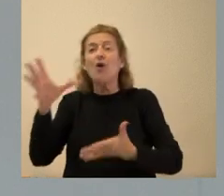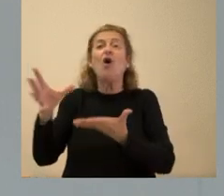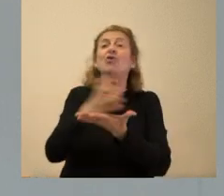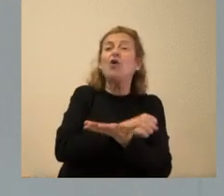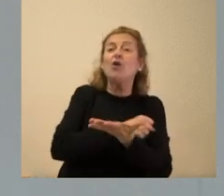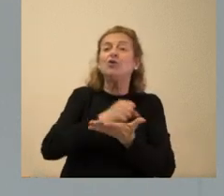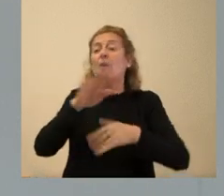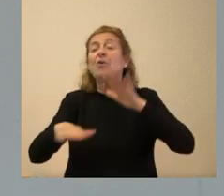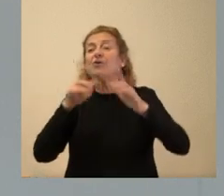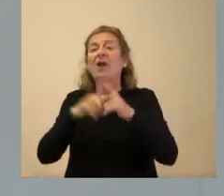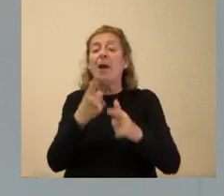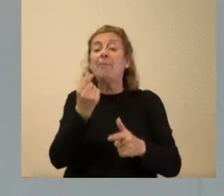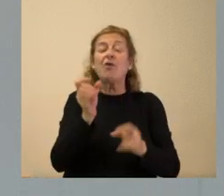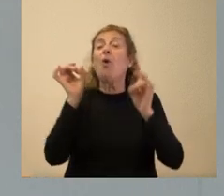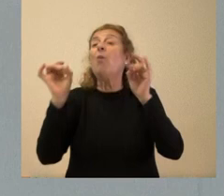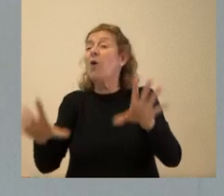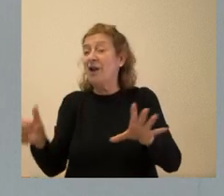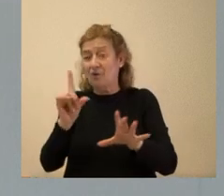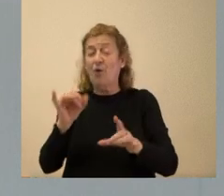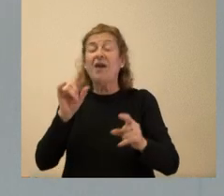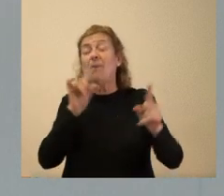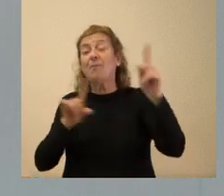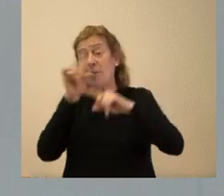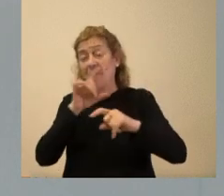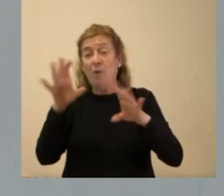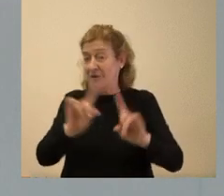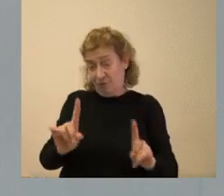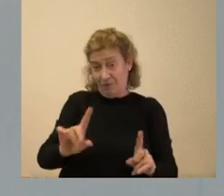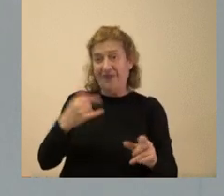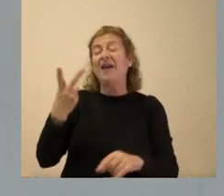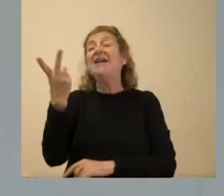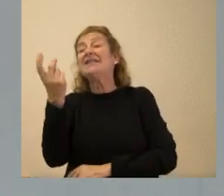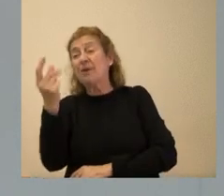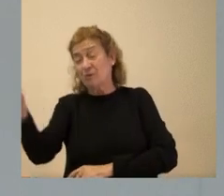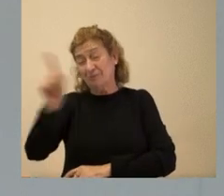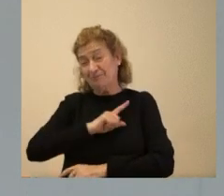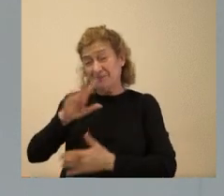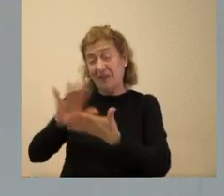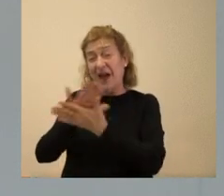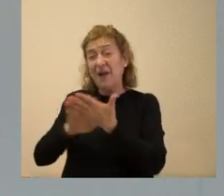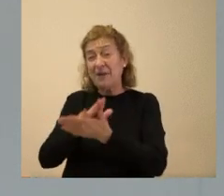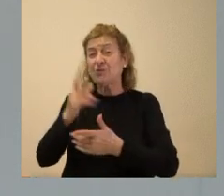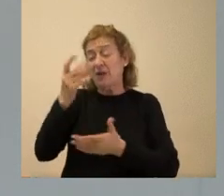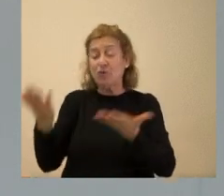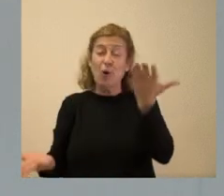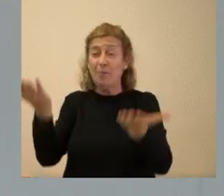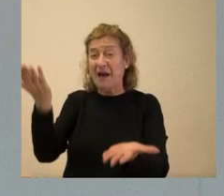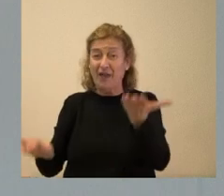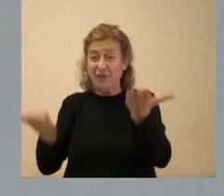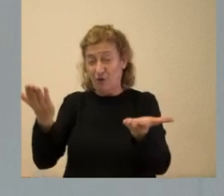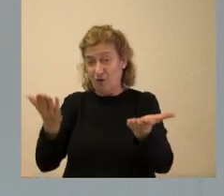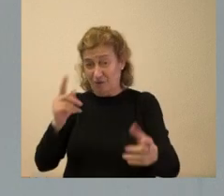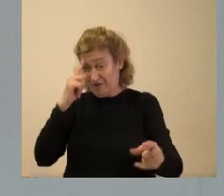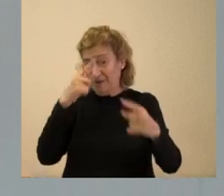procesos tienen el mismo nivel el coste del mismo nivel de complicación y lo segundo me habla usted de una comparación respecto